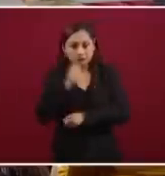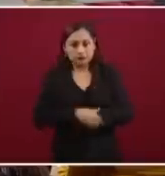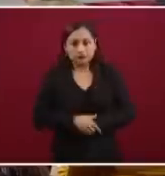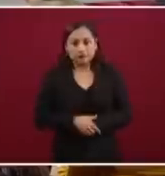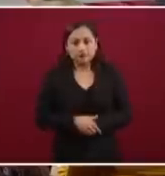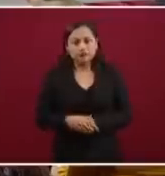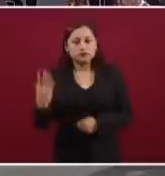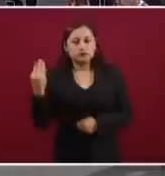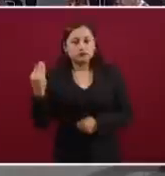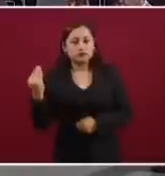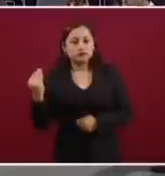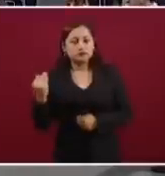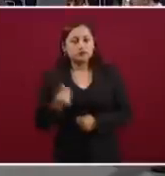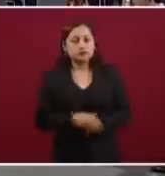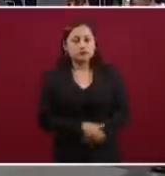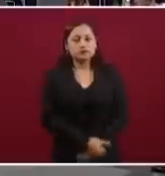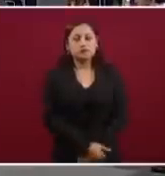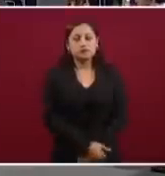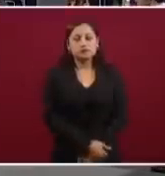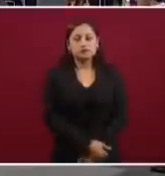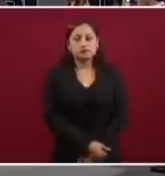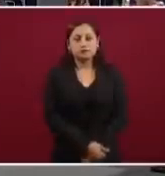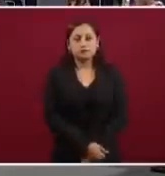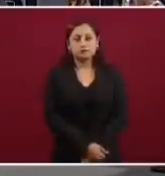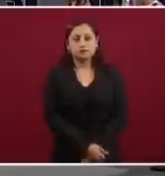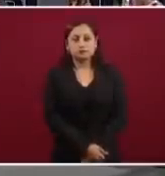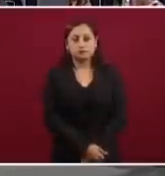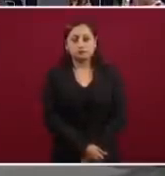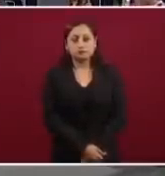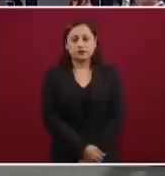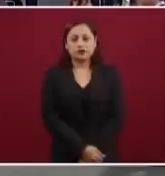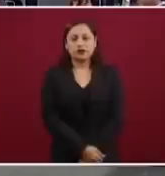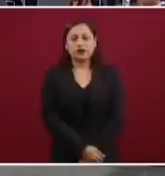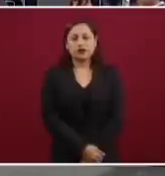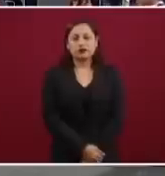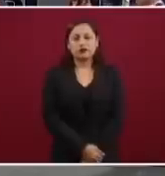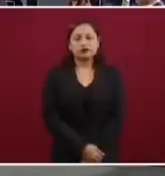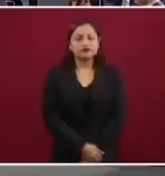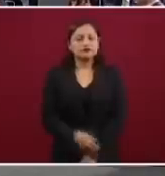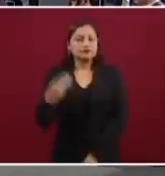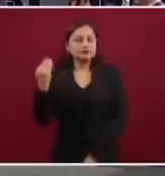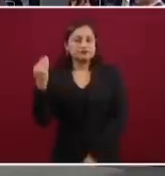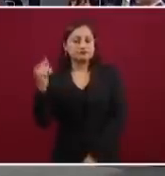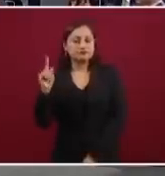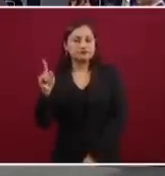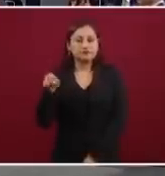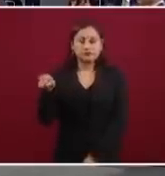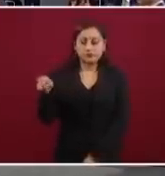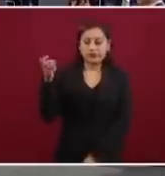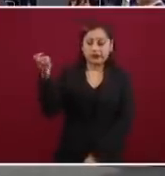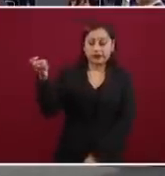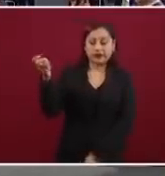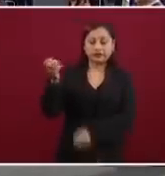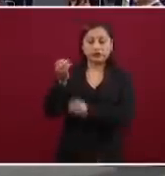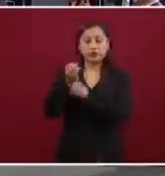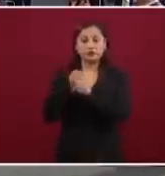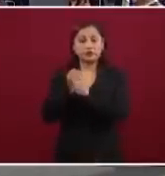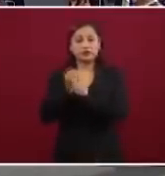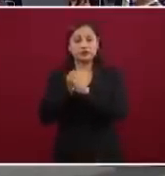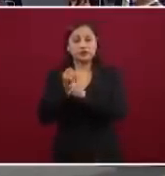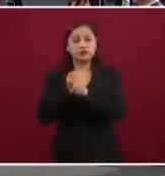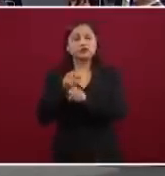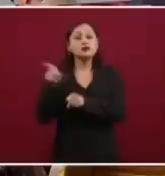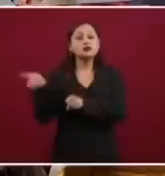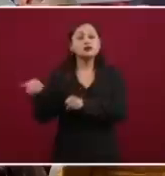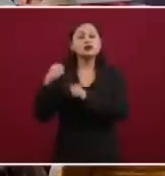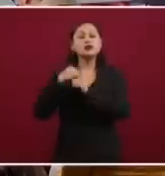Ahora con información del Estado, ¿ustedes han tenido algún indicio? Eso es parte de la investigación, eso Alejandro